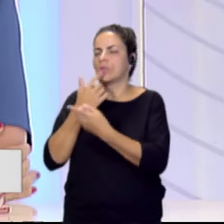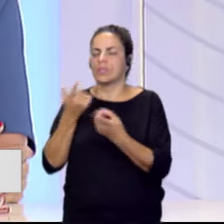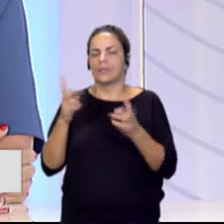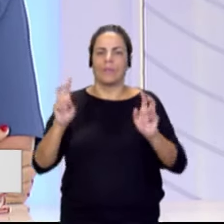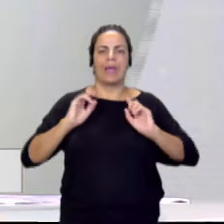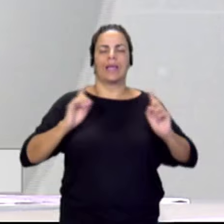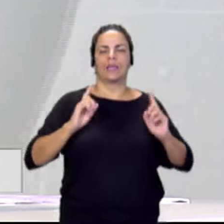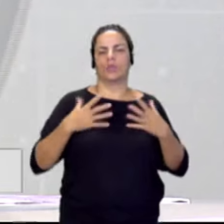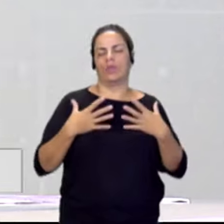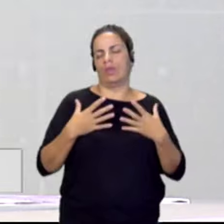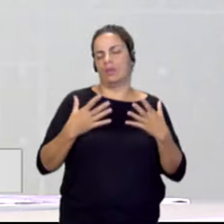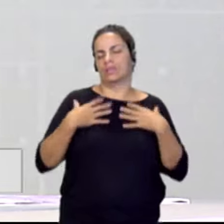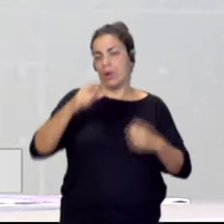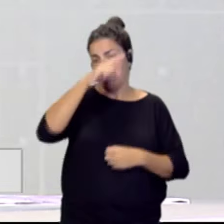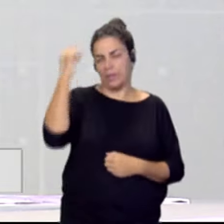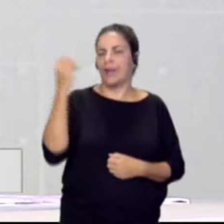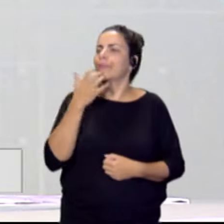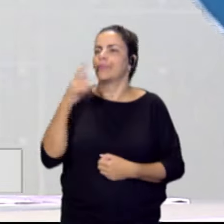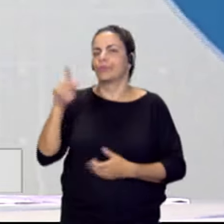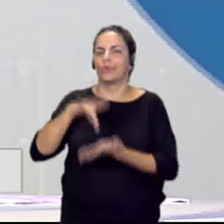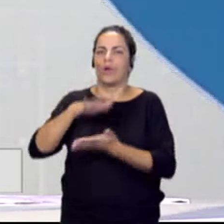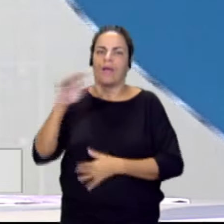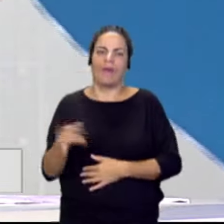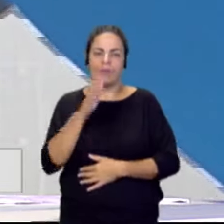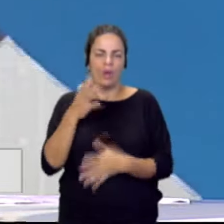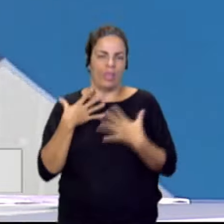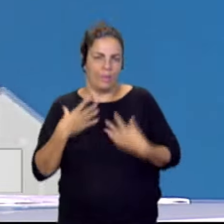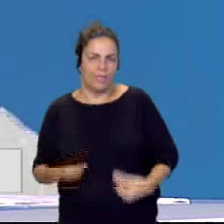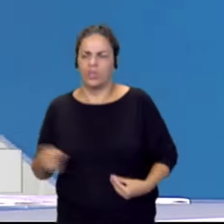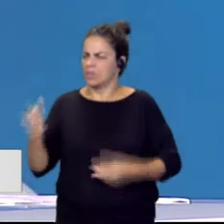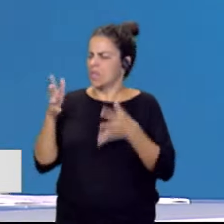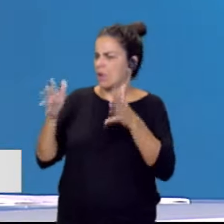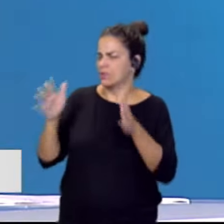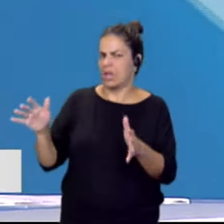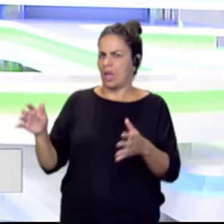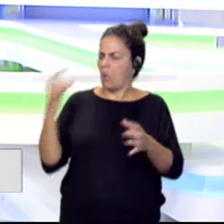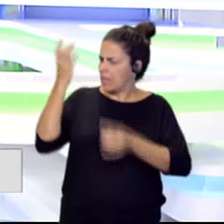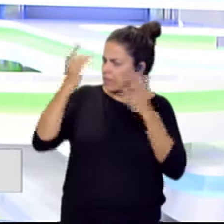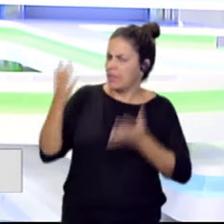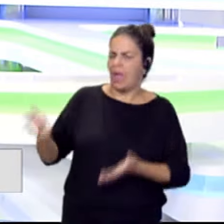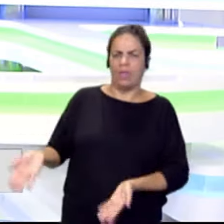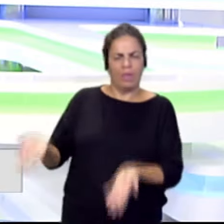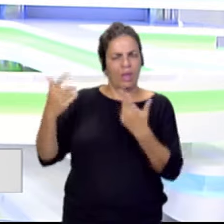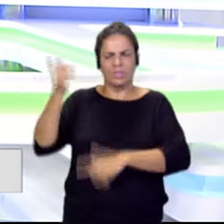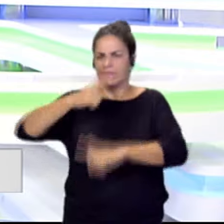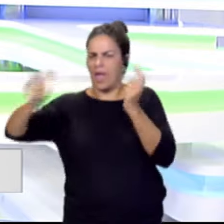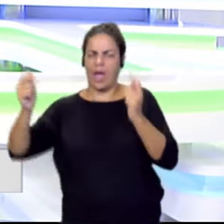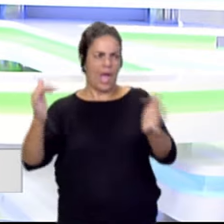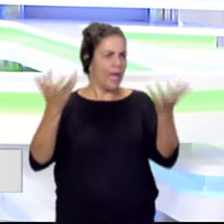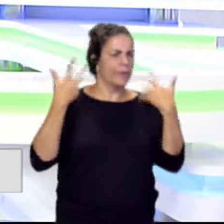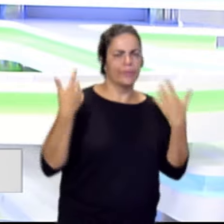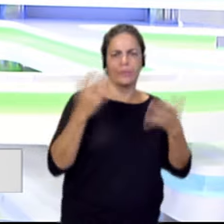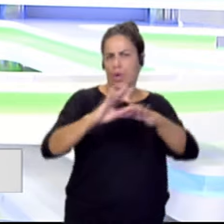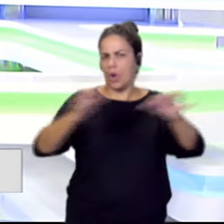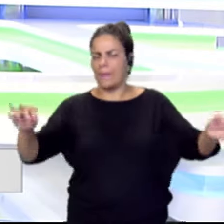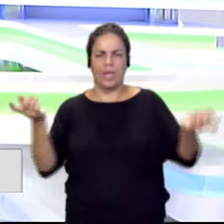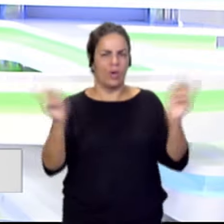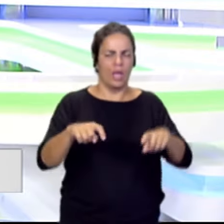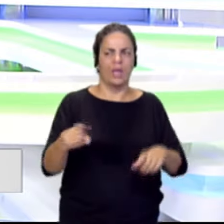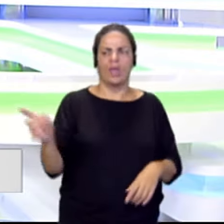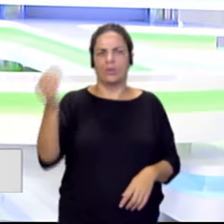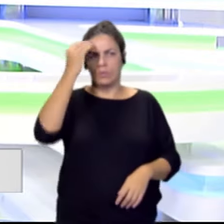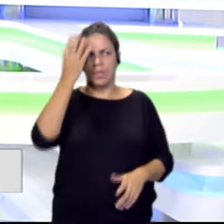tienes una baja por depresión y te aconsejan pues tener ciertas actividades, salir, coger aire, viajar, estar con amigos, por ejemplo. Y claro, dices, bueno, y